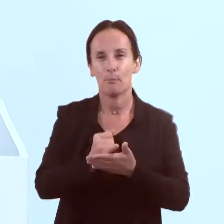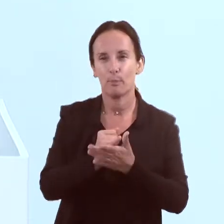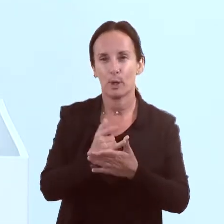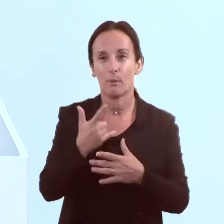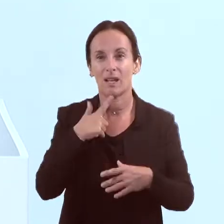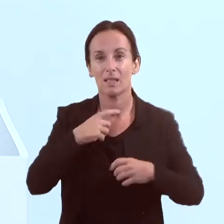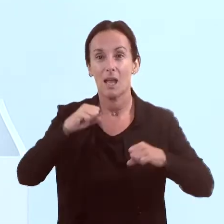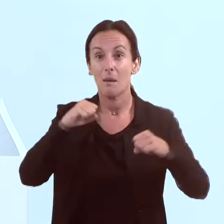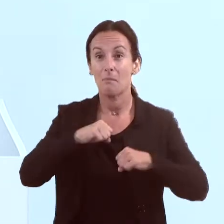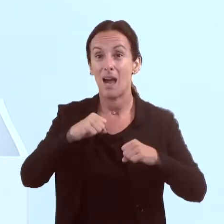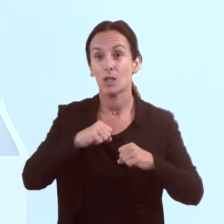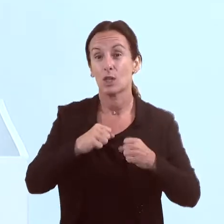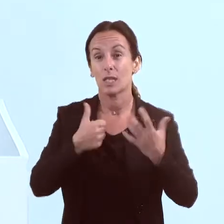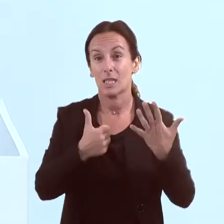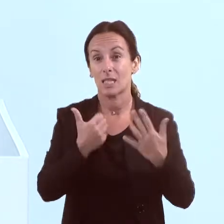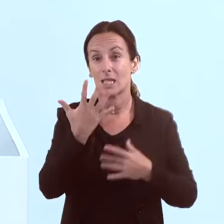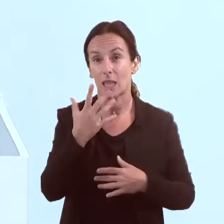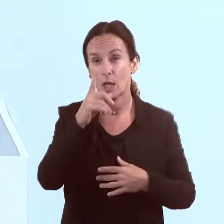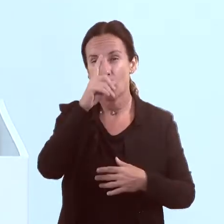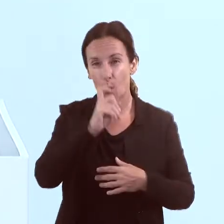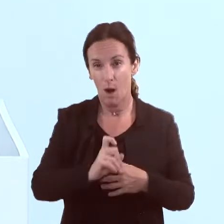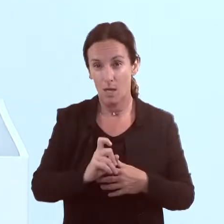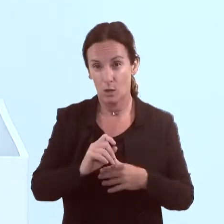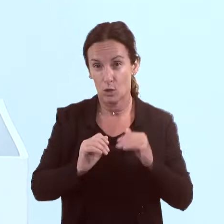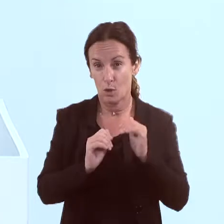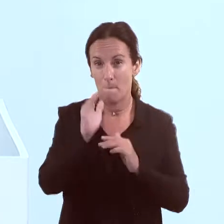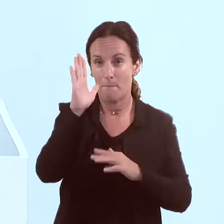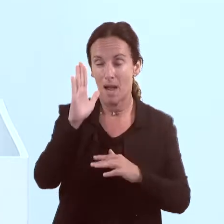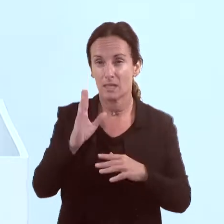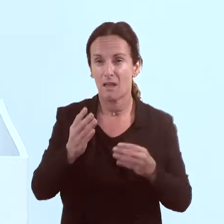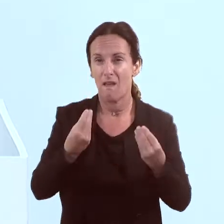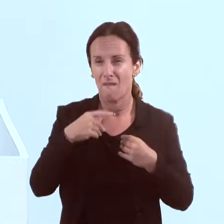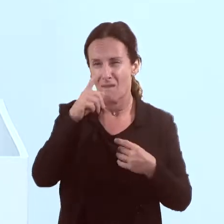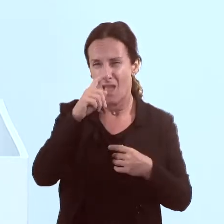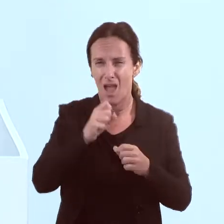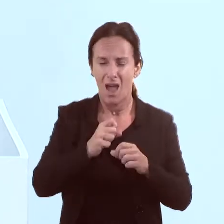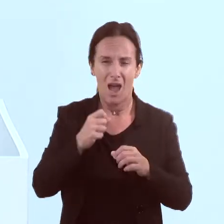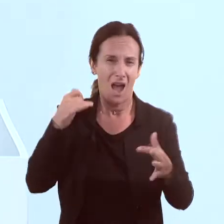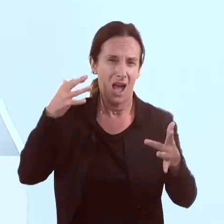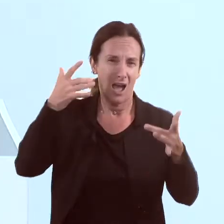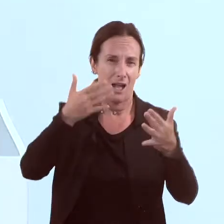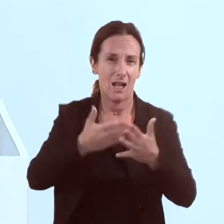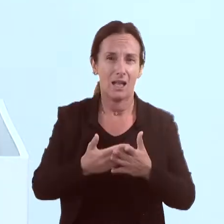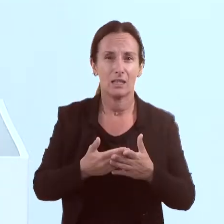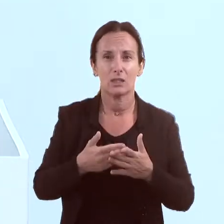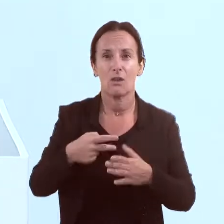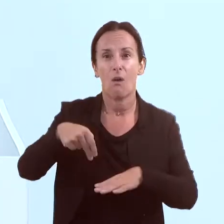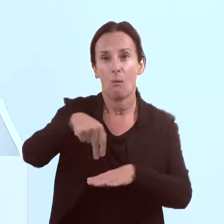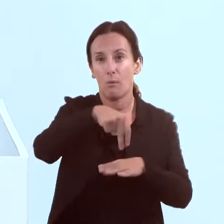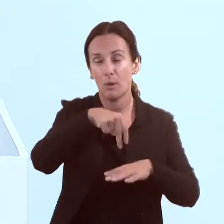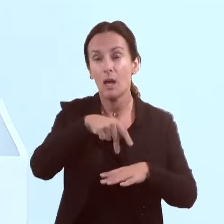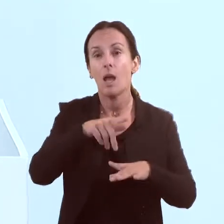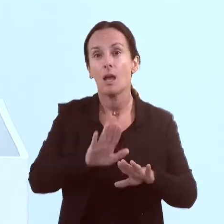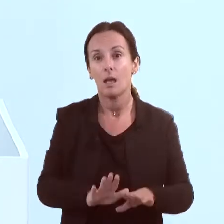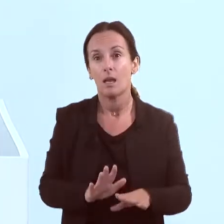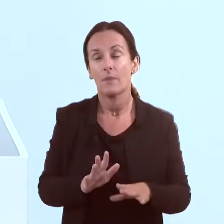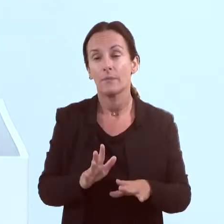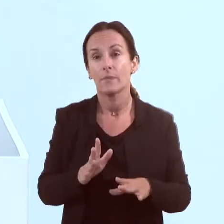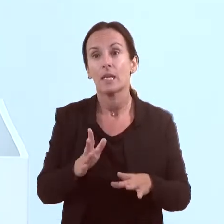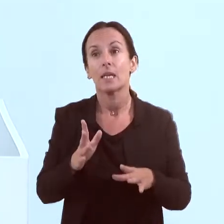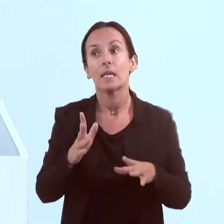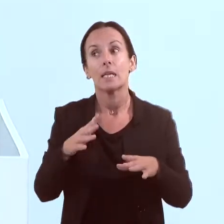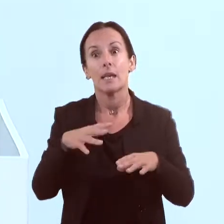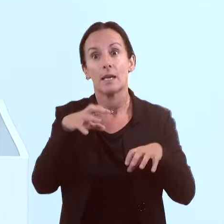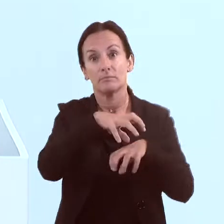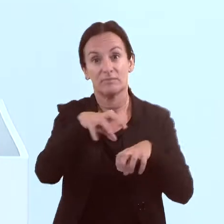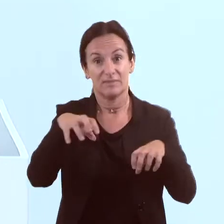personas mayores de 65 años que han estado viviendo durante bastante tiempo en situación de sinhogarismo, que entran a la red de atención al sinhogarismo